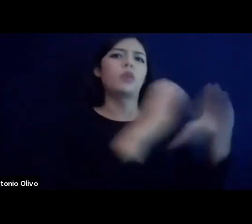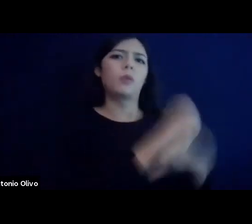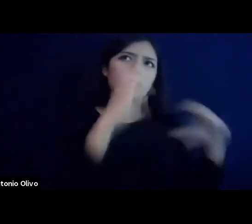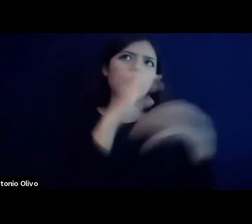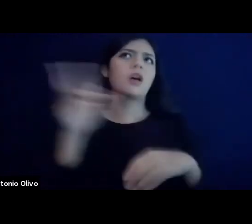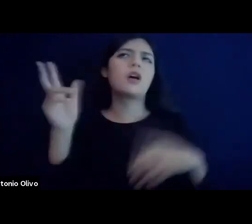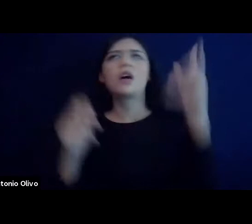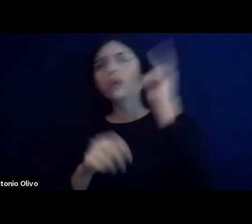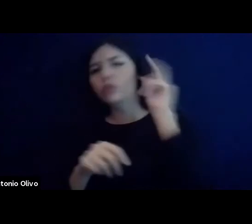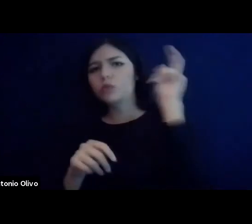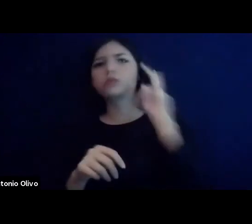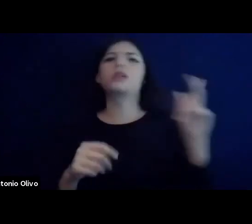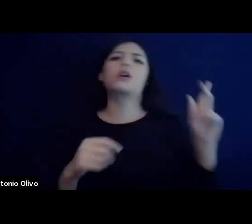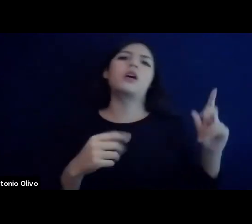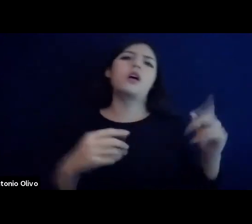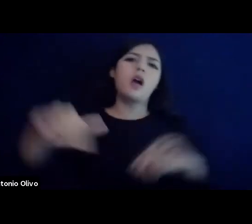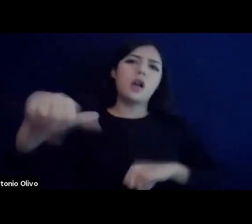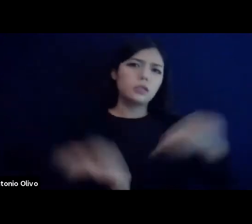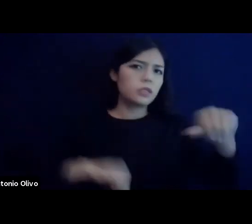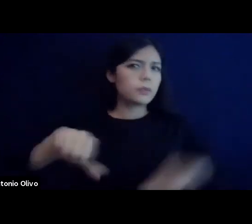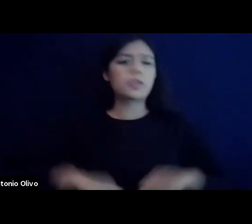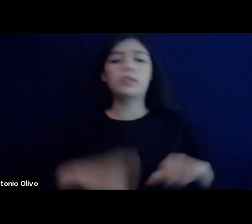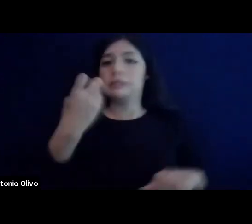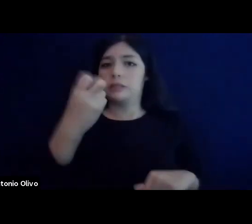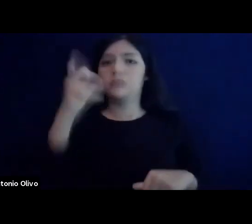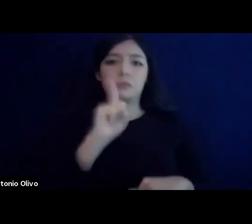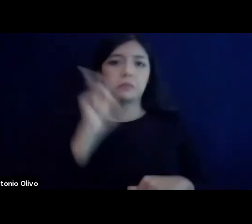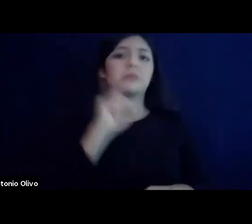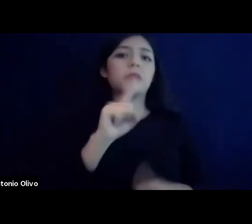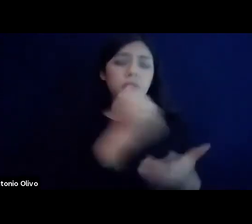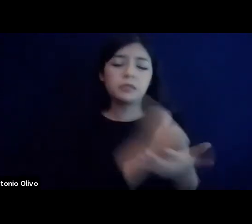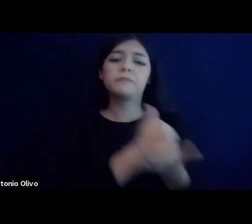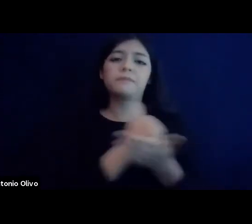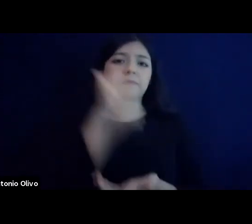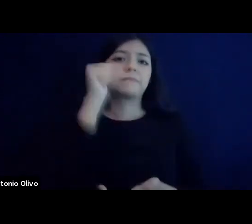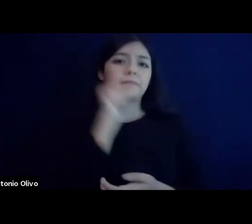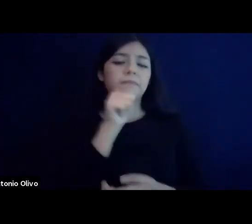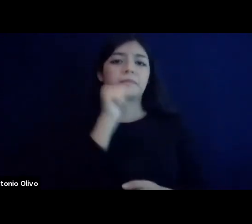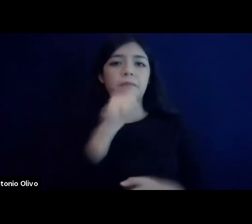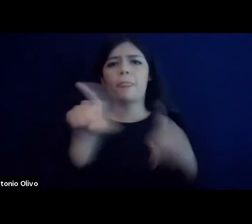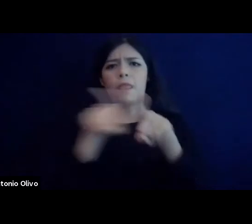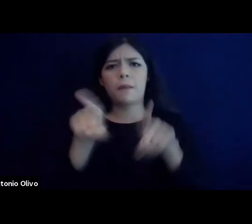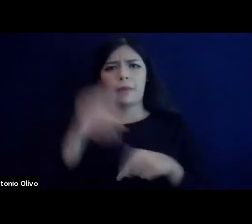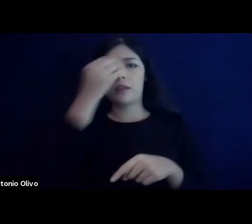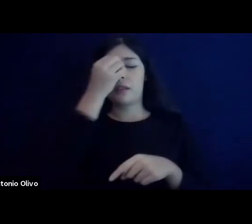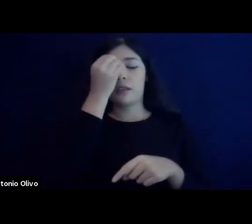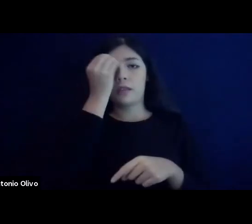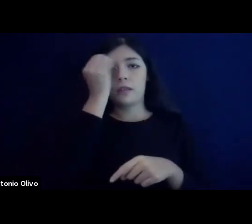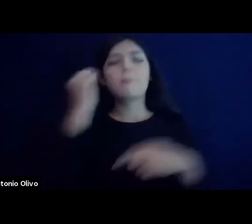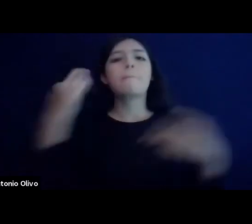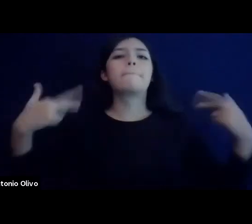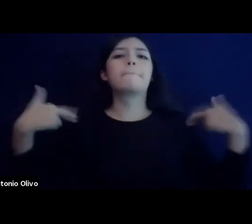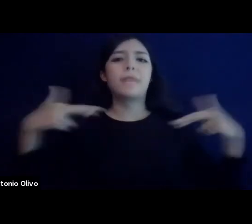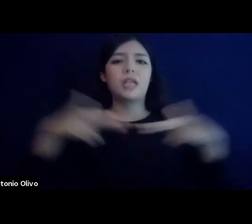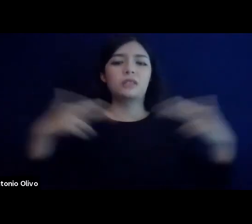de las actividades, en fin. Entonces también por la parte de los profesores, pues sí, digo, como